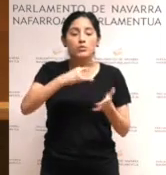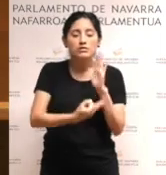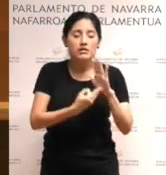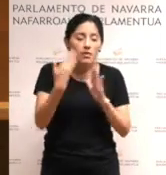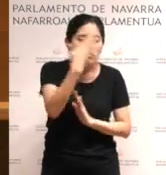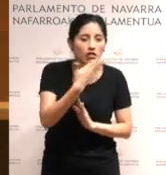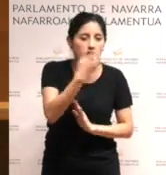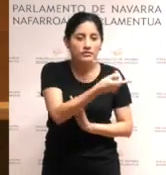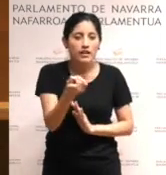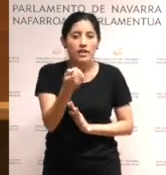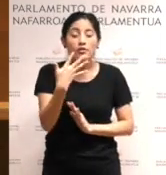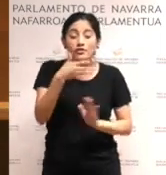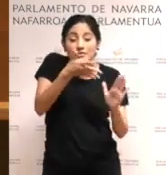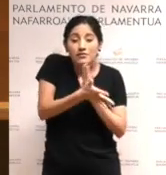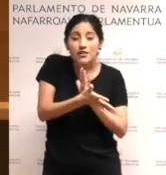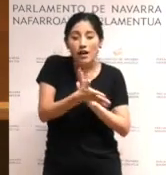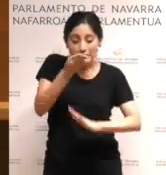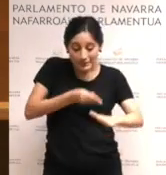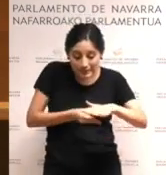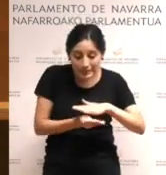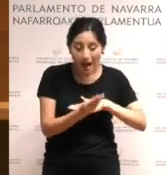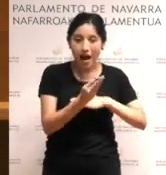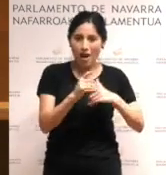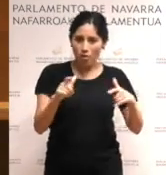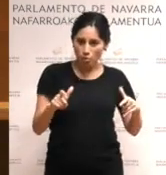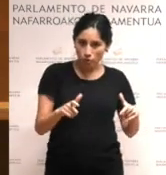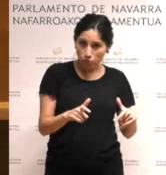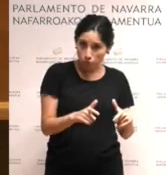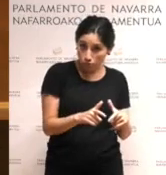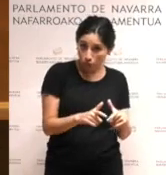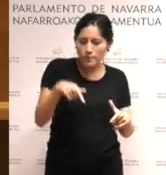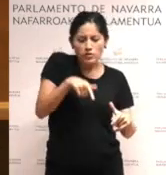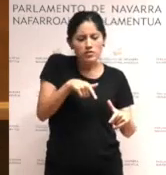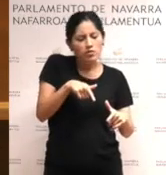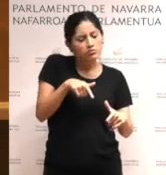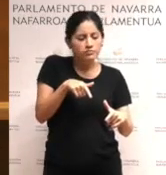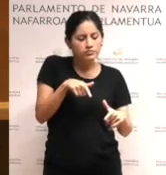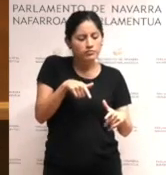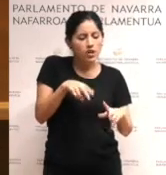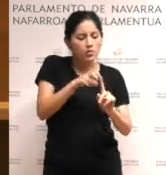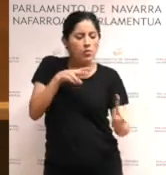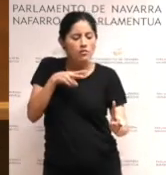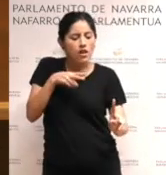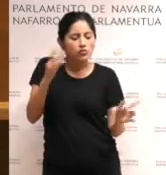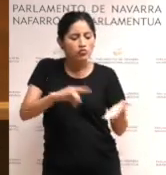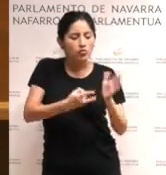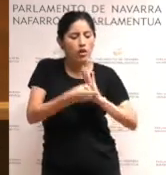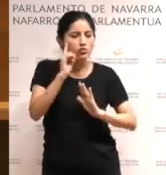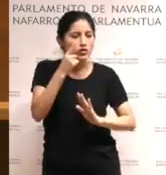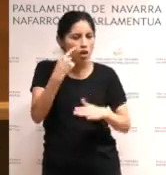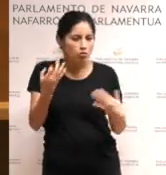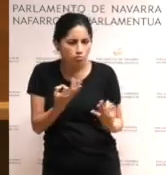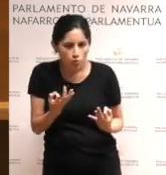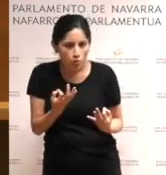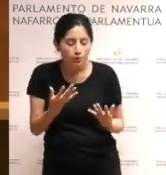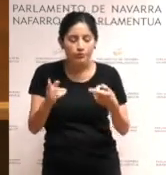situación, una bajada de natalidad se puede abordar de dos formas sencillas. Una, no hacer nada, por